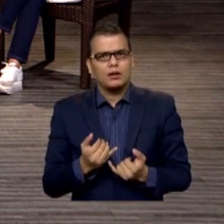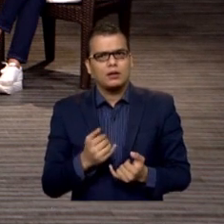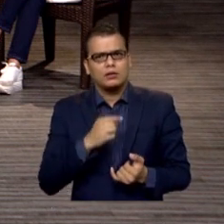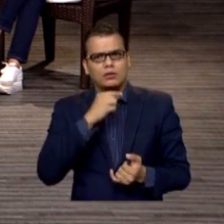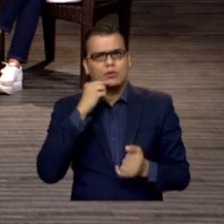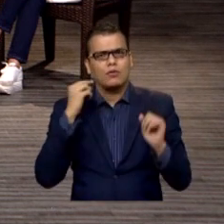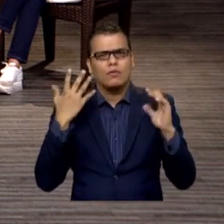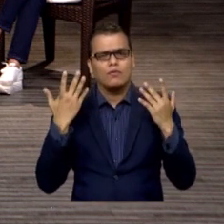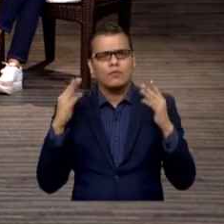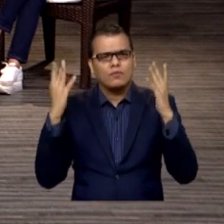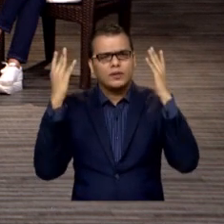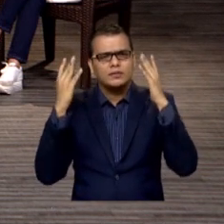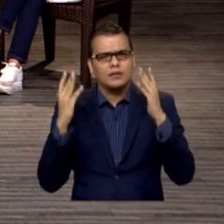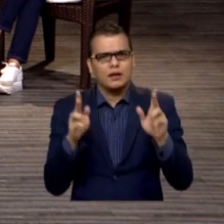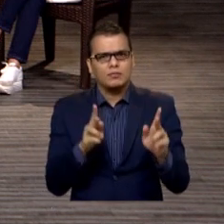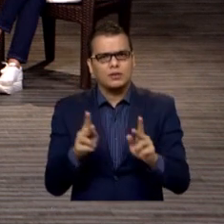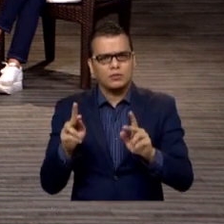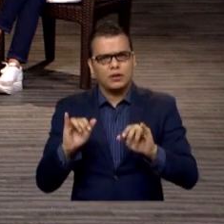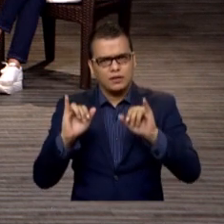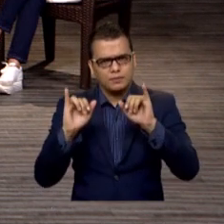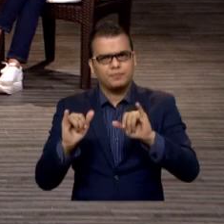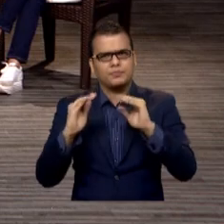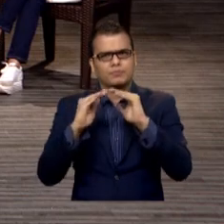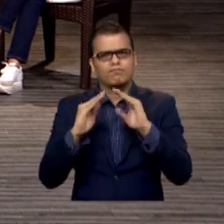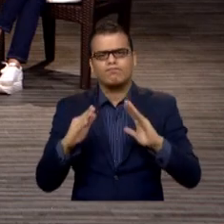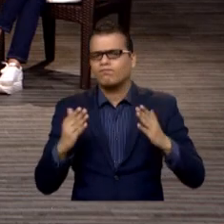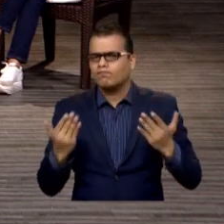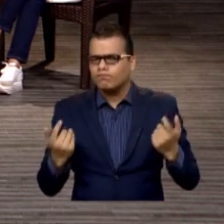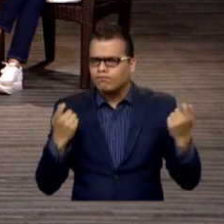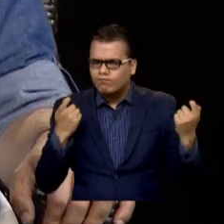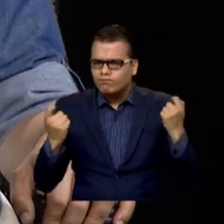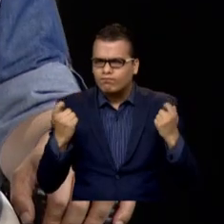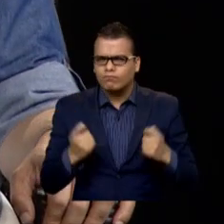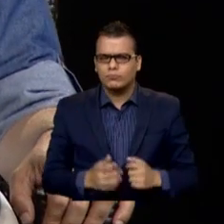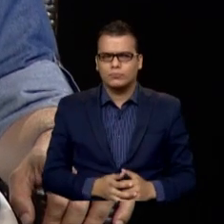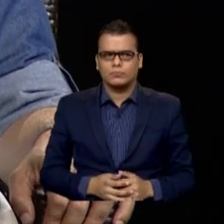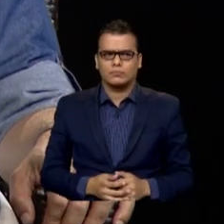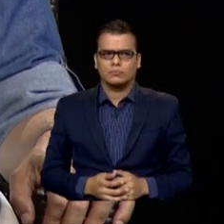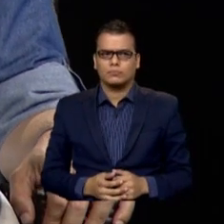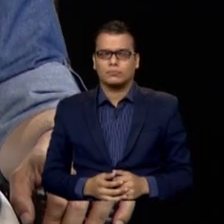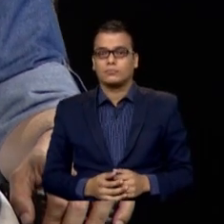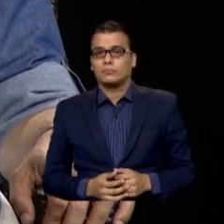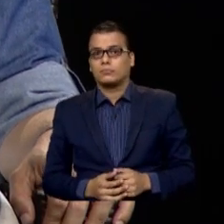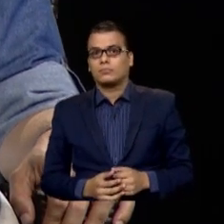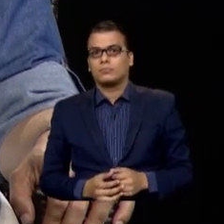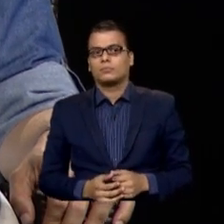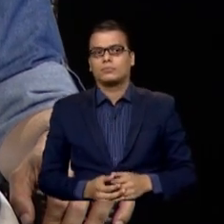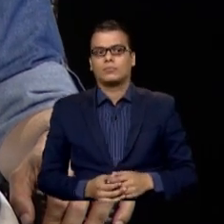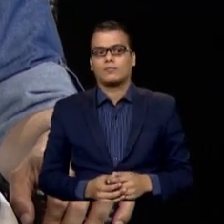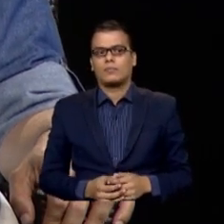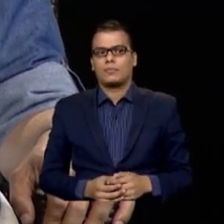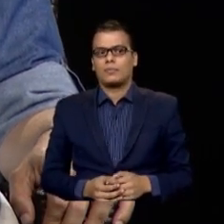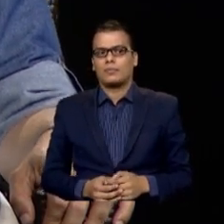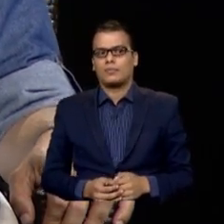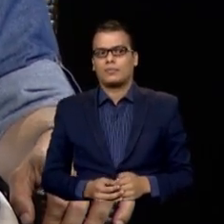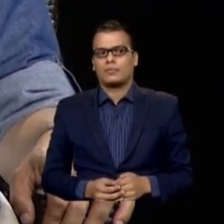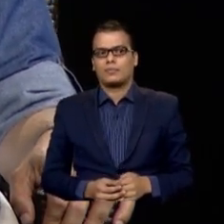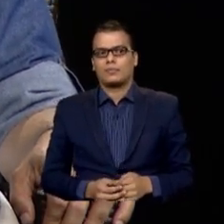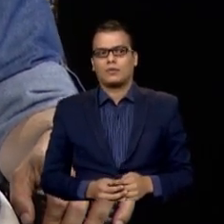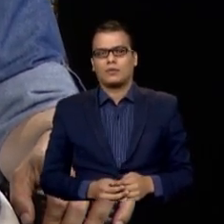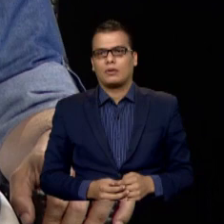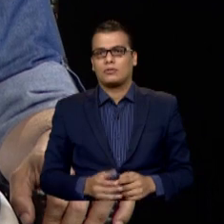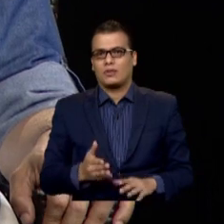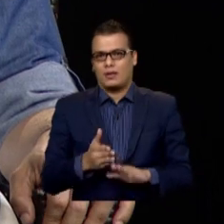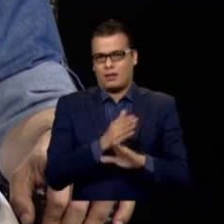que la gente se quede en la casa? Las cosas no deberían volver a ser igual que antes de la